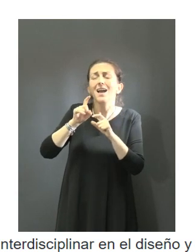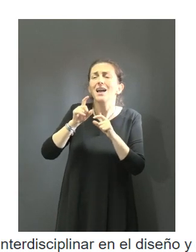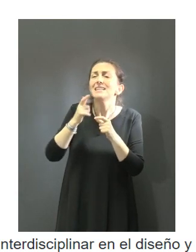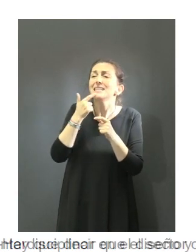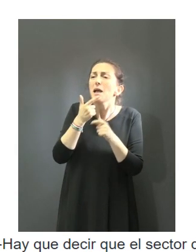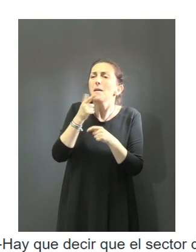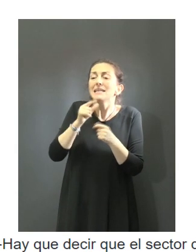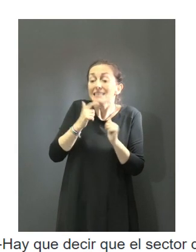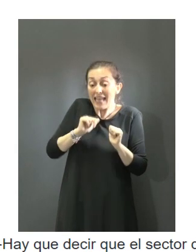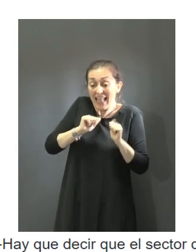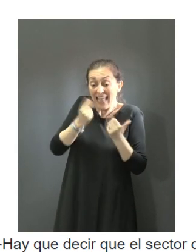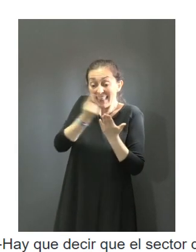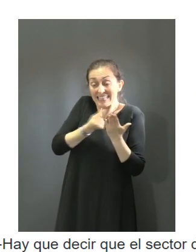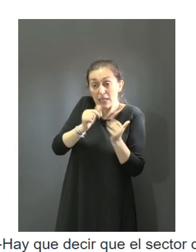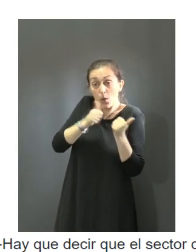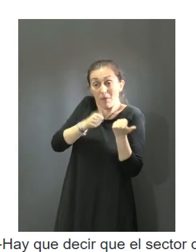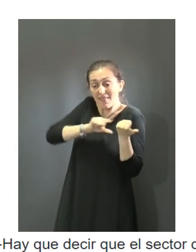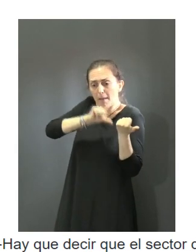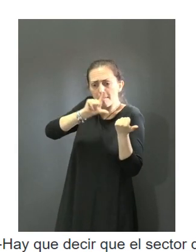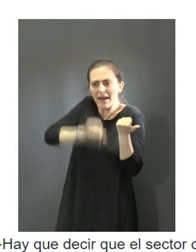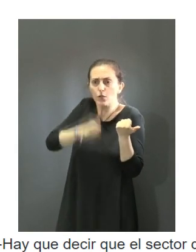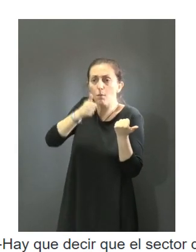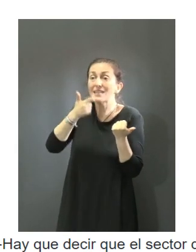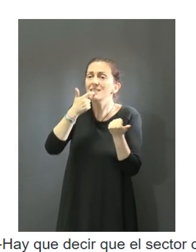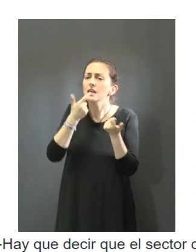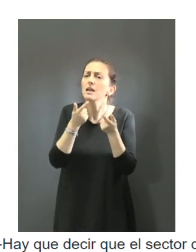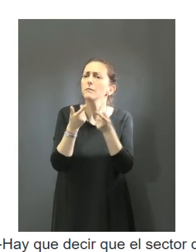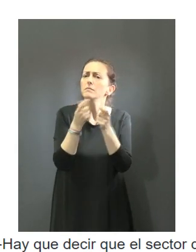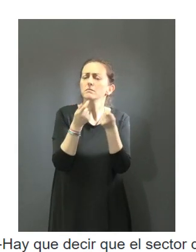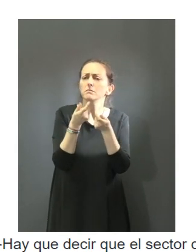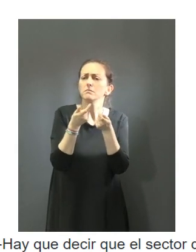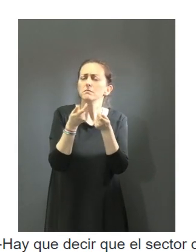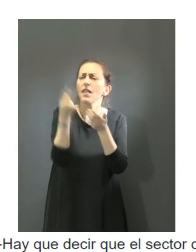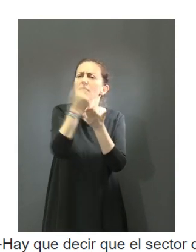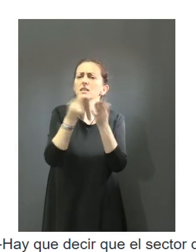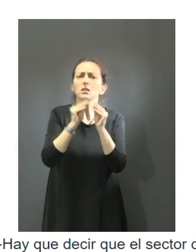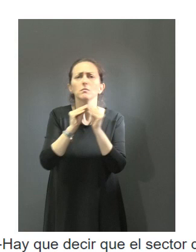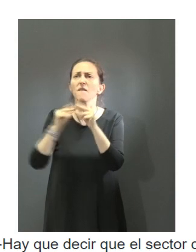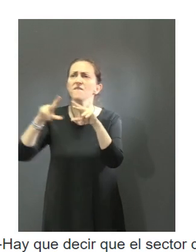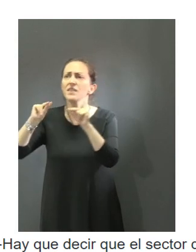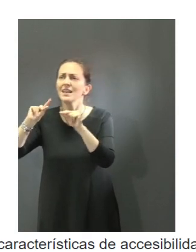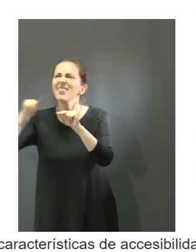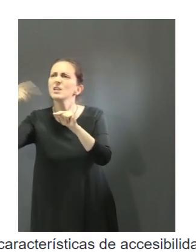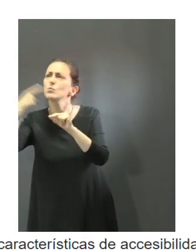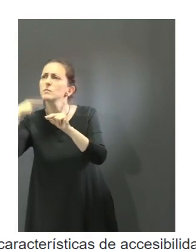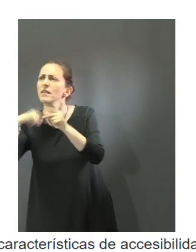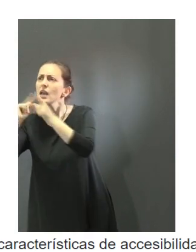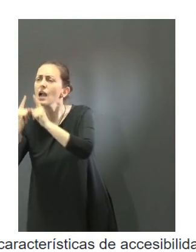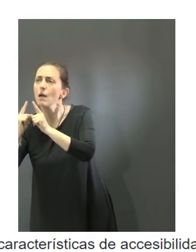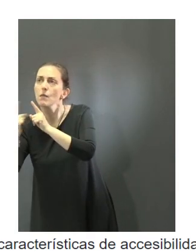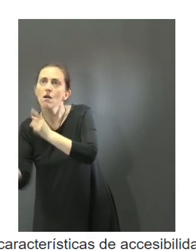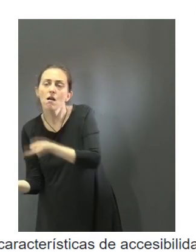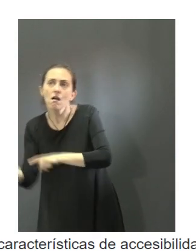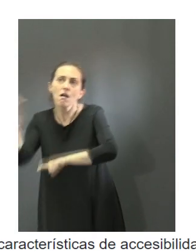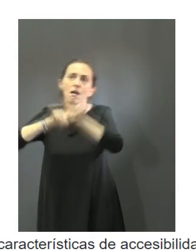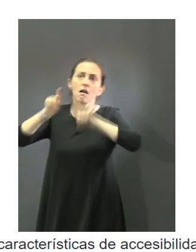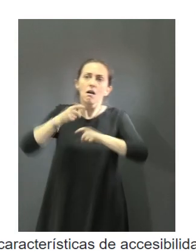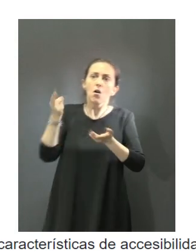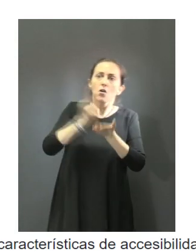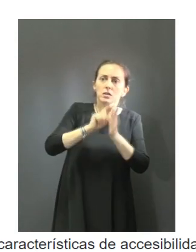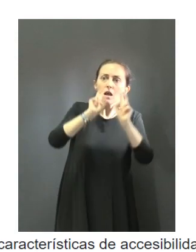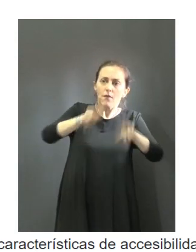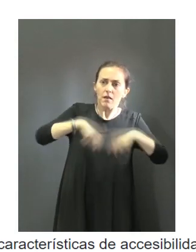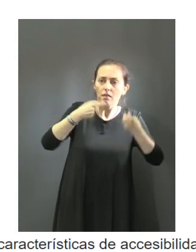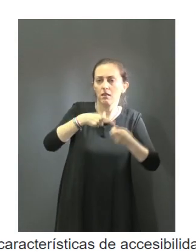barato introducirlo desde el diseño que tener que volver a remapear de nuevo todo el videojuego una vez hecho para introducir las características